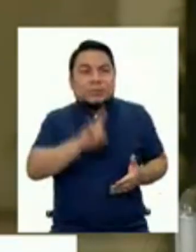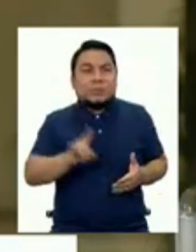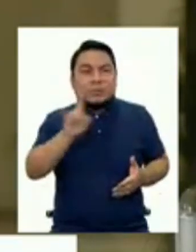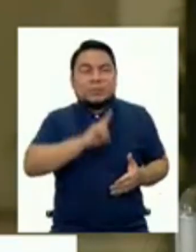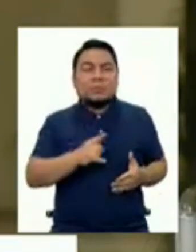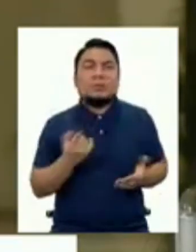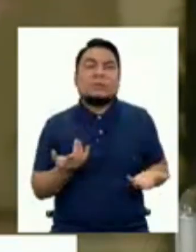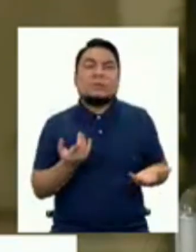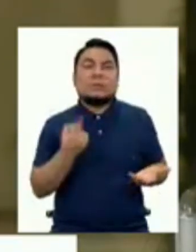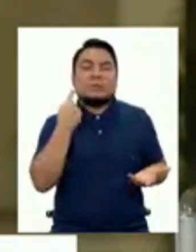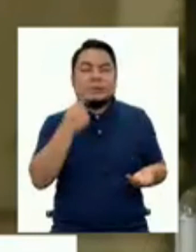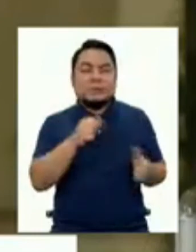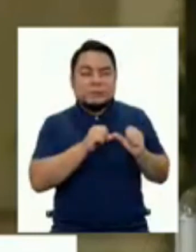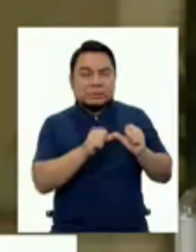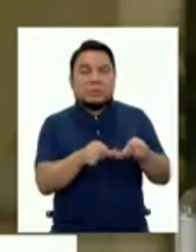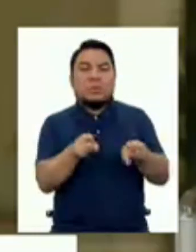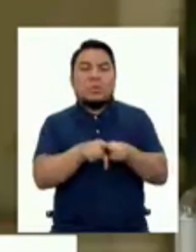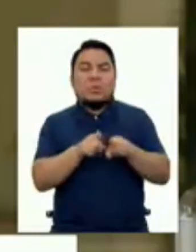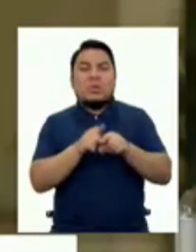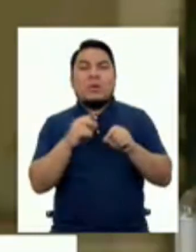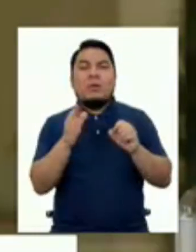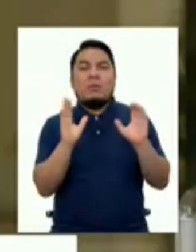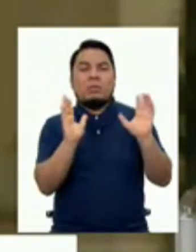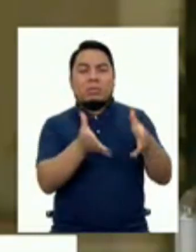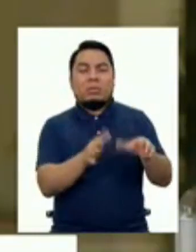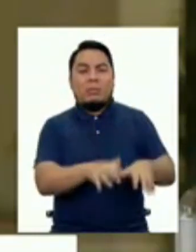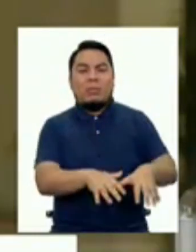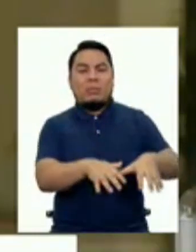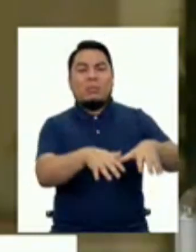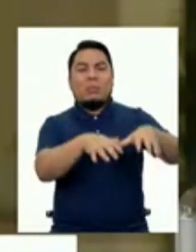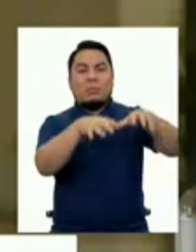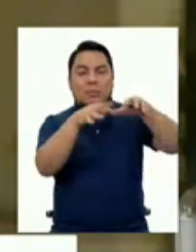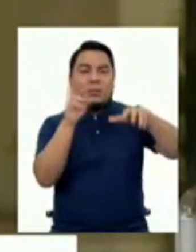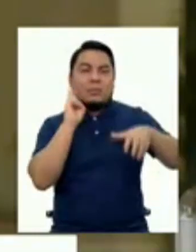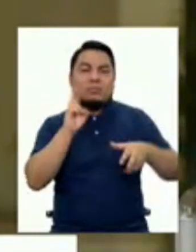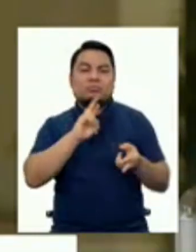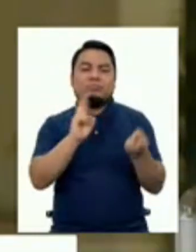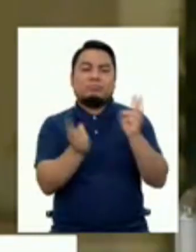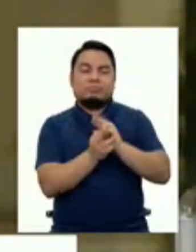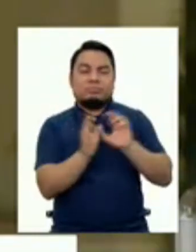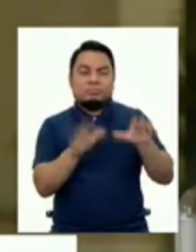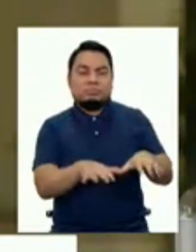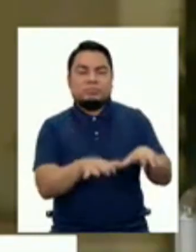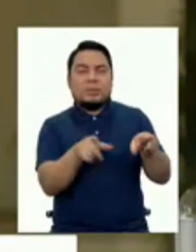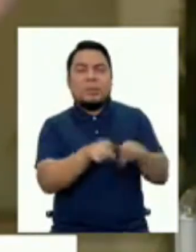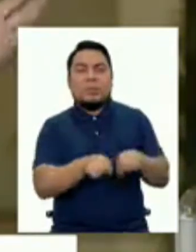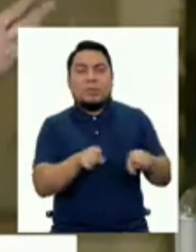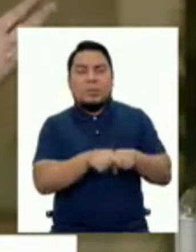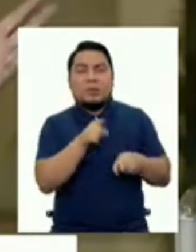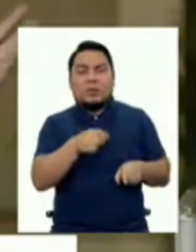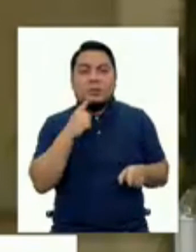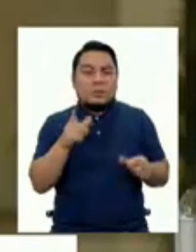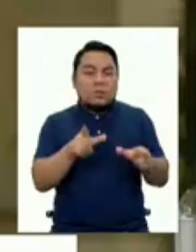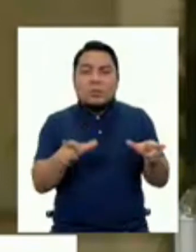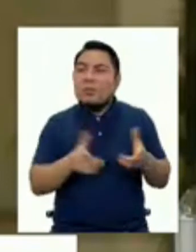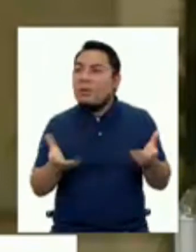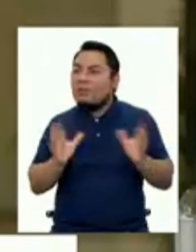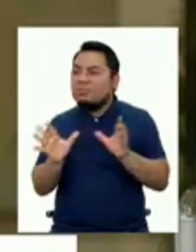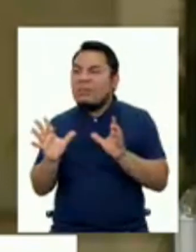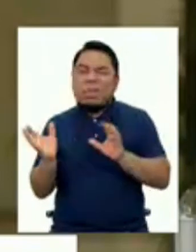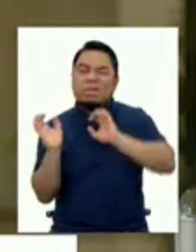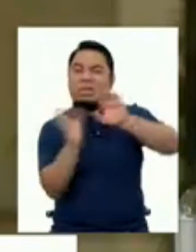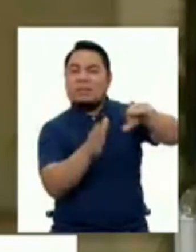y desechar y seguir acumulando los residuos sólidos donde ya no hay dónde ubicarlos, y